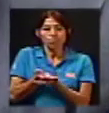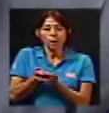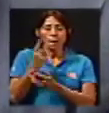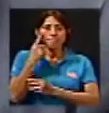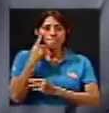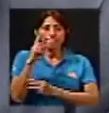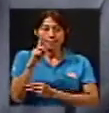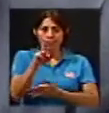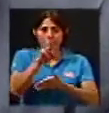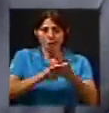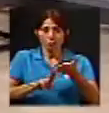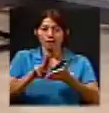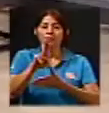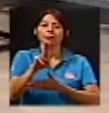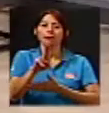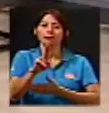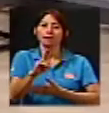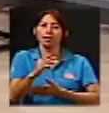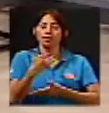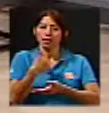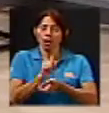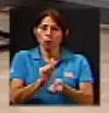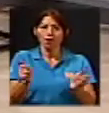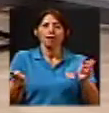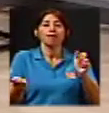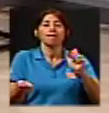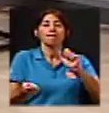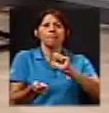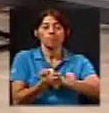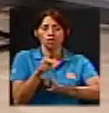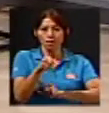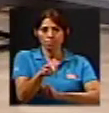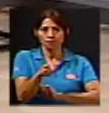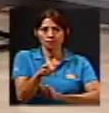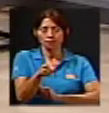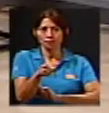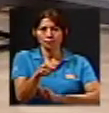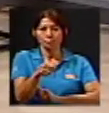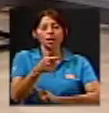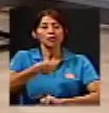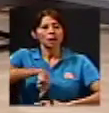universidad tenga una reforma en este sentido y podamos tener